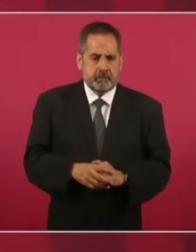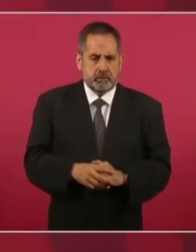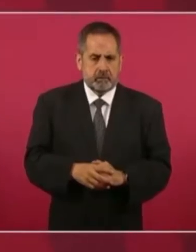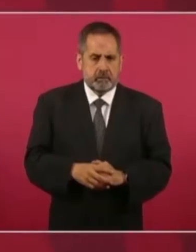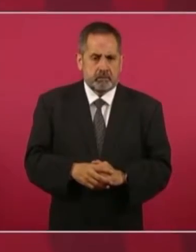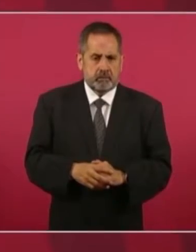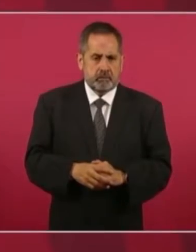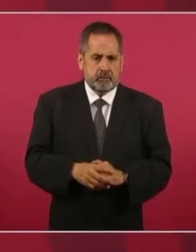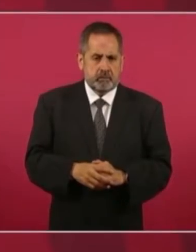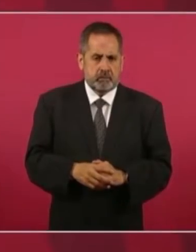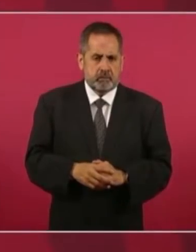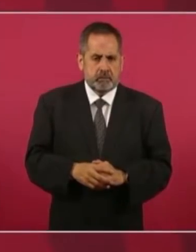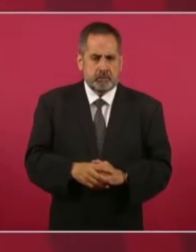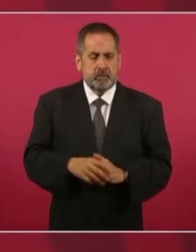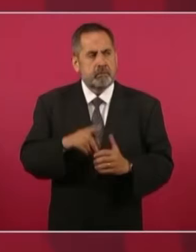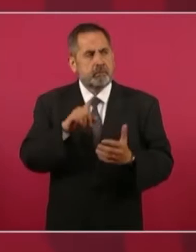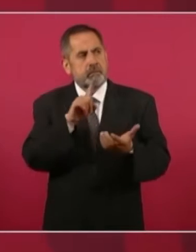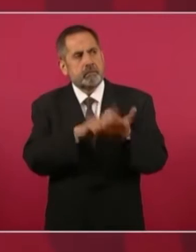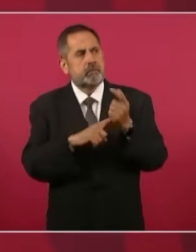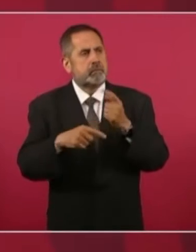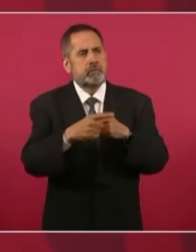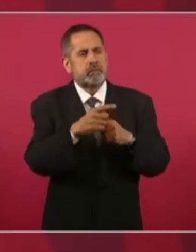hay mucha simulación